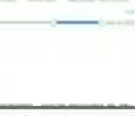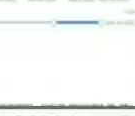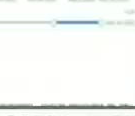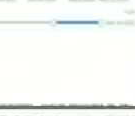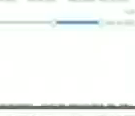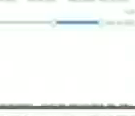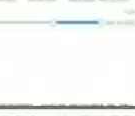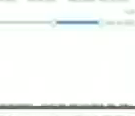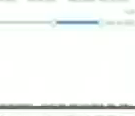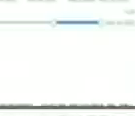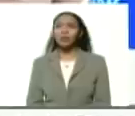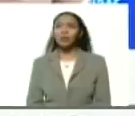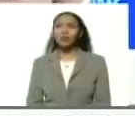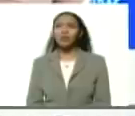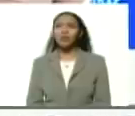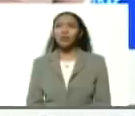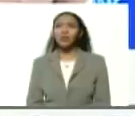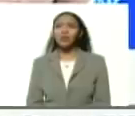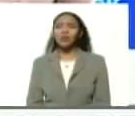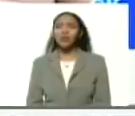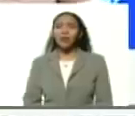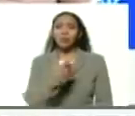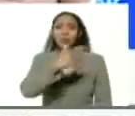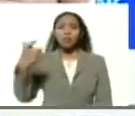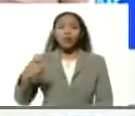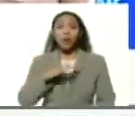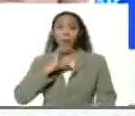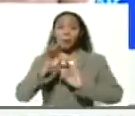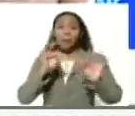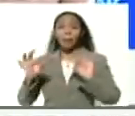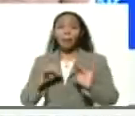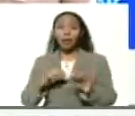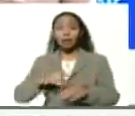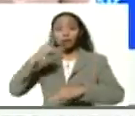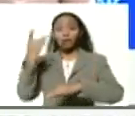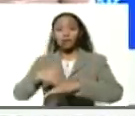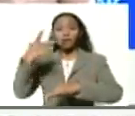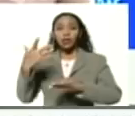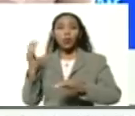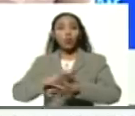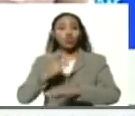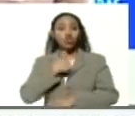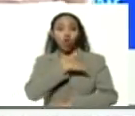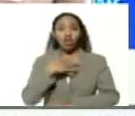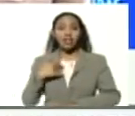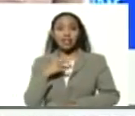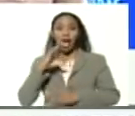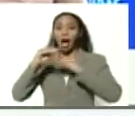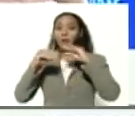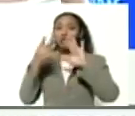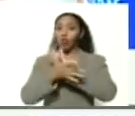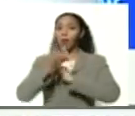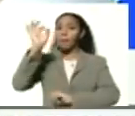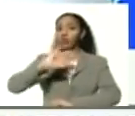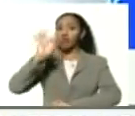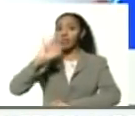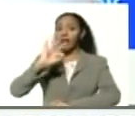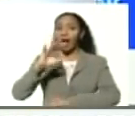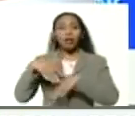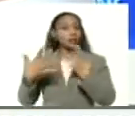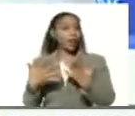el fallecimiento de personas contagiadas y el agravamiento. Por eso quise hablarle de los porcentajes